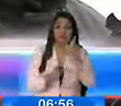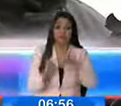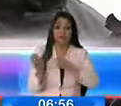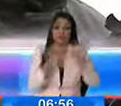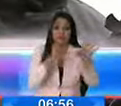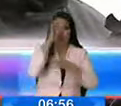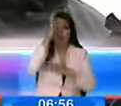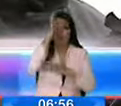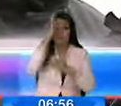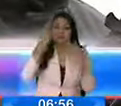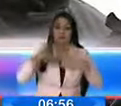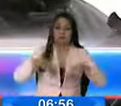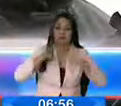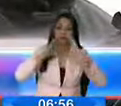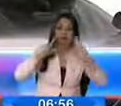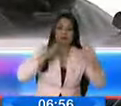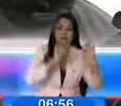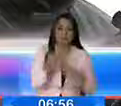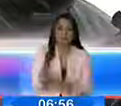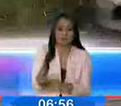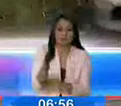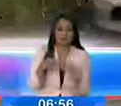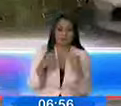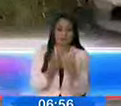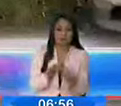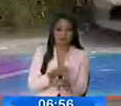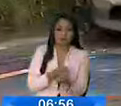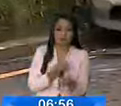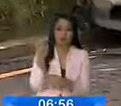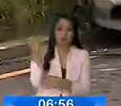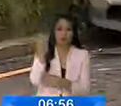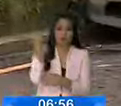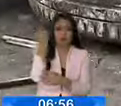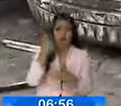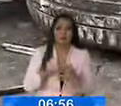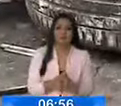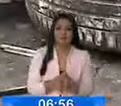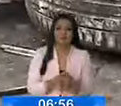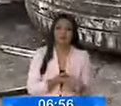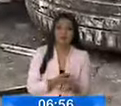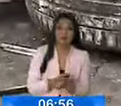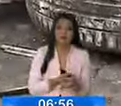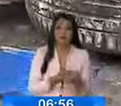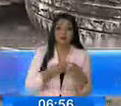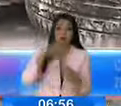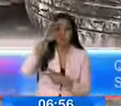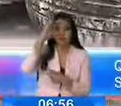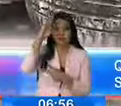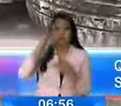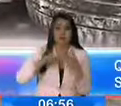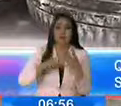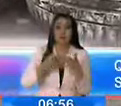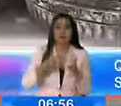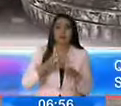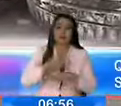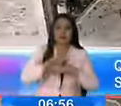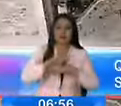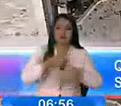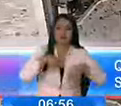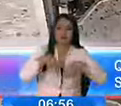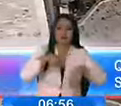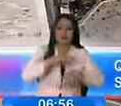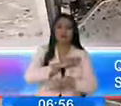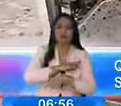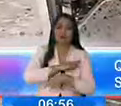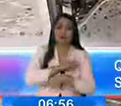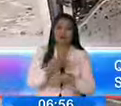casas asistenciales por ambulancias de cuerpo de bomberos. Bomberos, policías nacionales y agentes metropolitanos participaron de este procedimiento. Durante